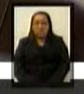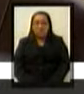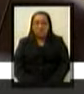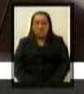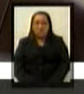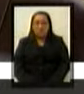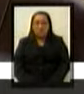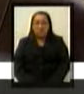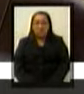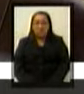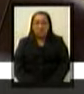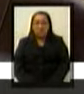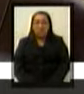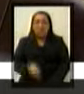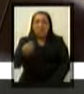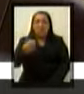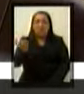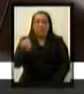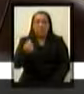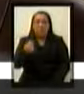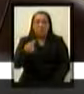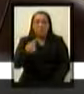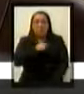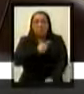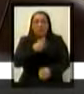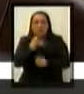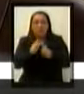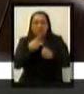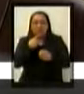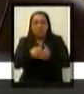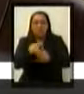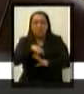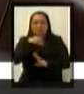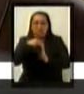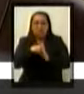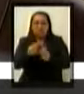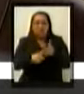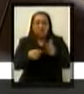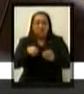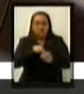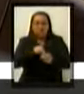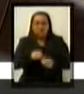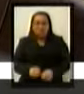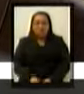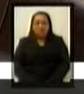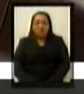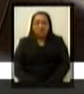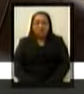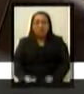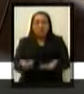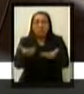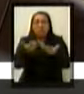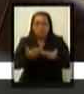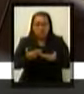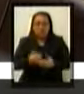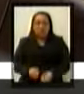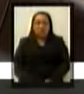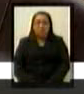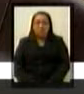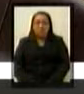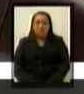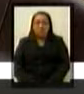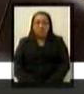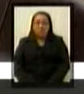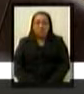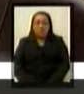enviado por el Ejecutivo, que consta de este proyecto que nosotros hemos recibido. Sin